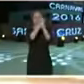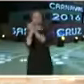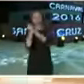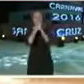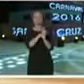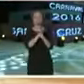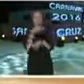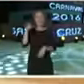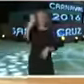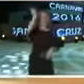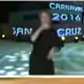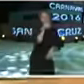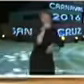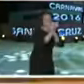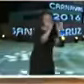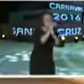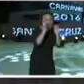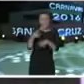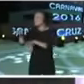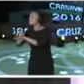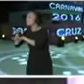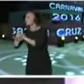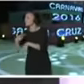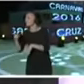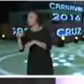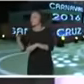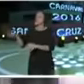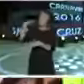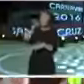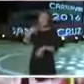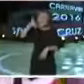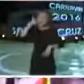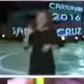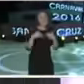¿dónde están los tuitis? Ponme a los chancletas. Ponme a los chachos.